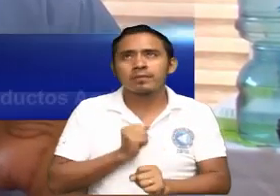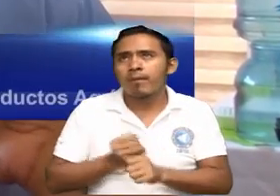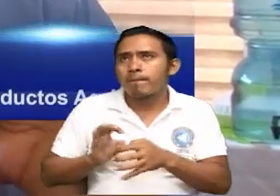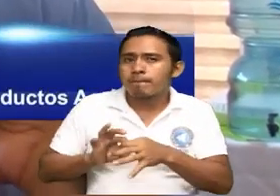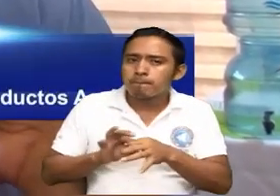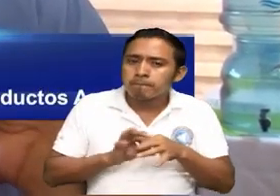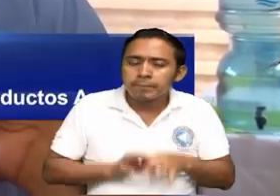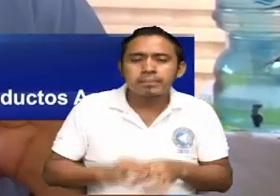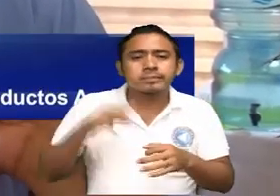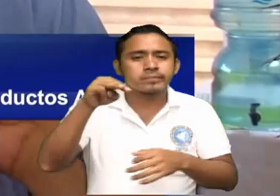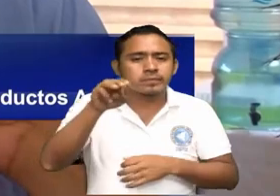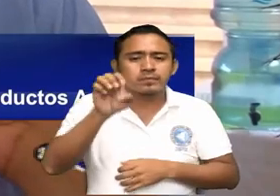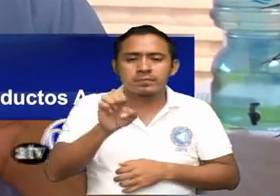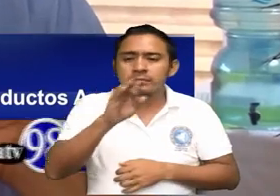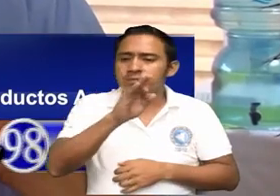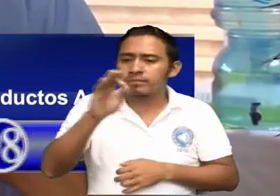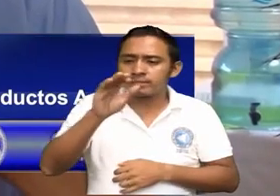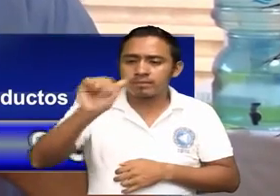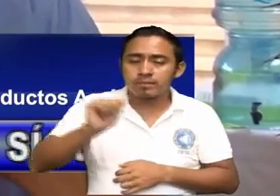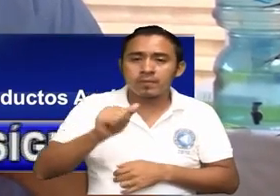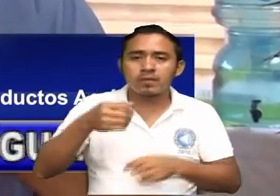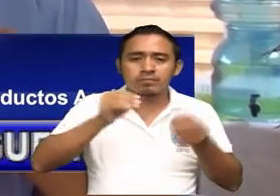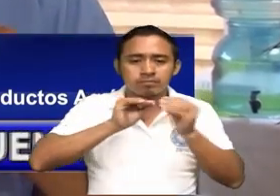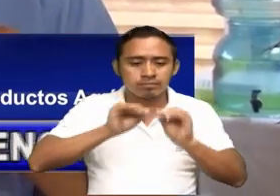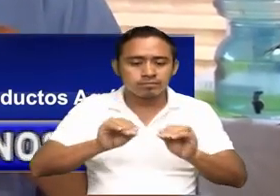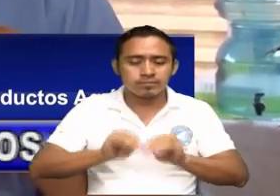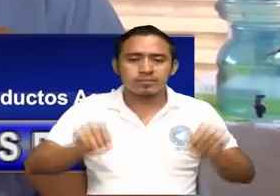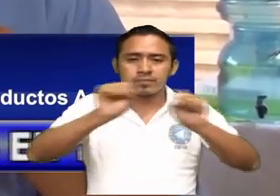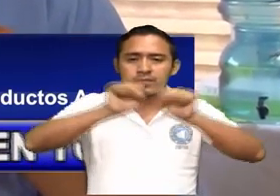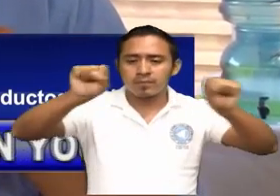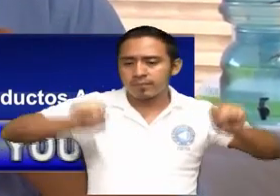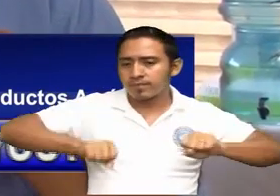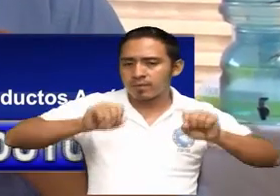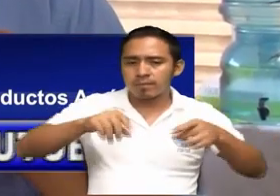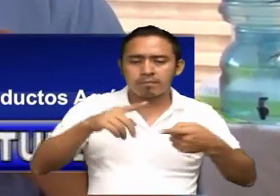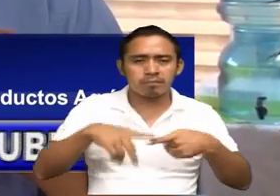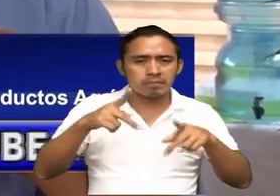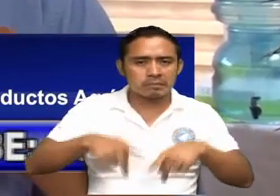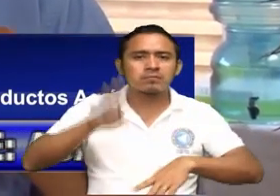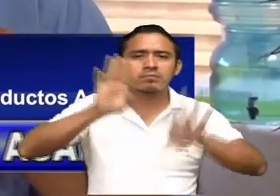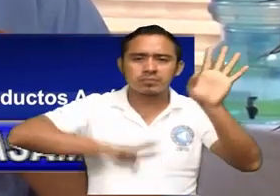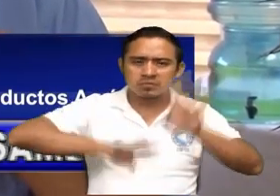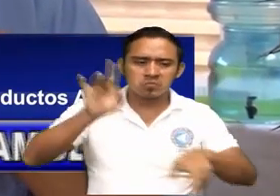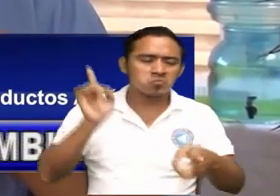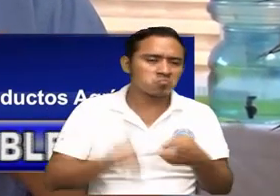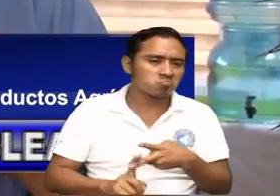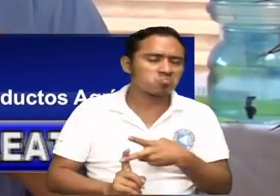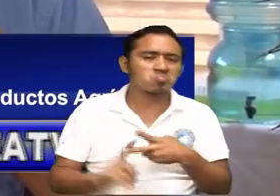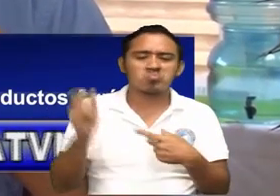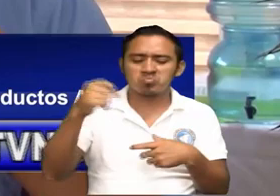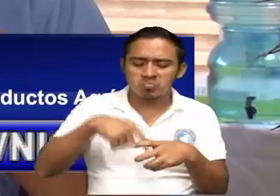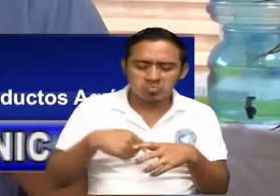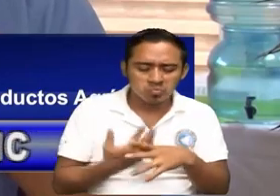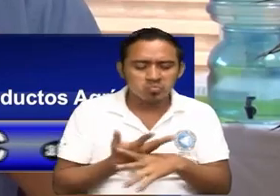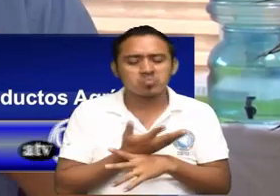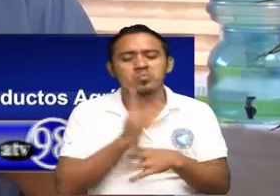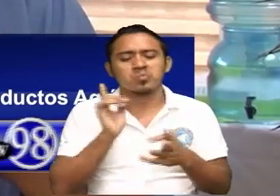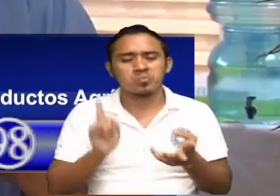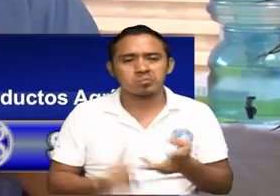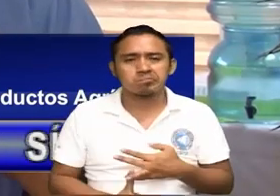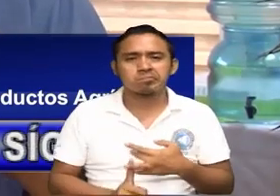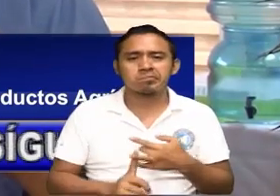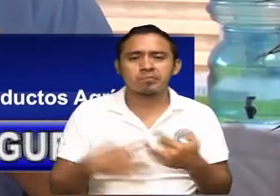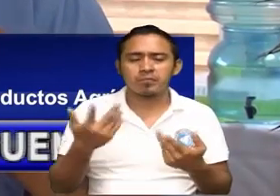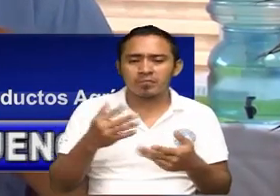MEFCA, capacitando los protagonistas cooperativas en temas de producción agrícola, agregación